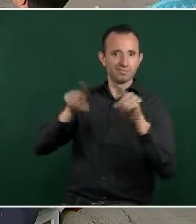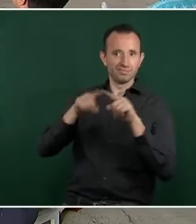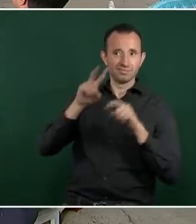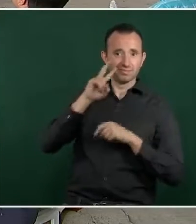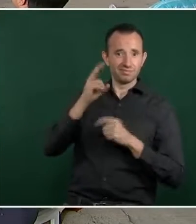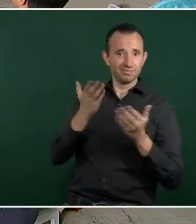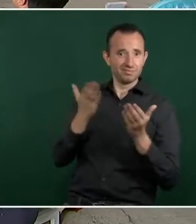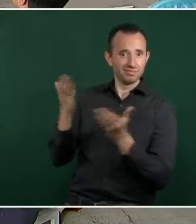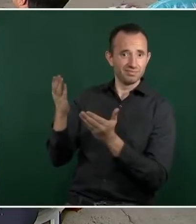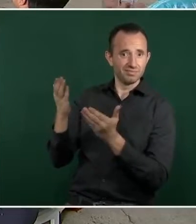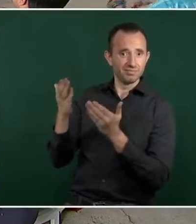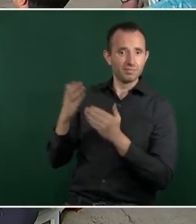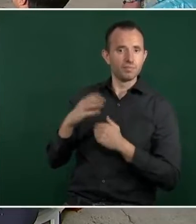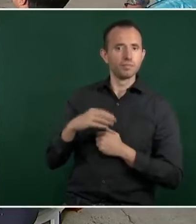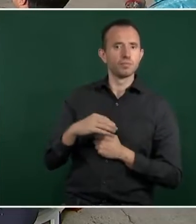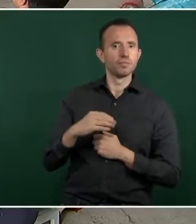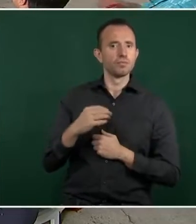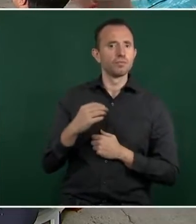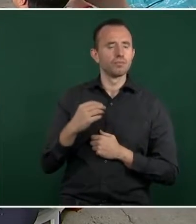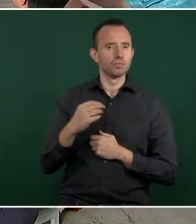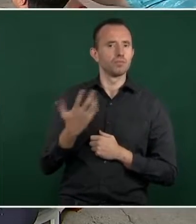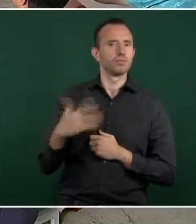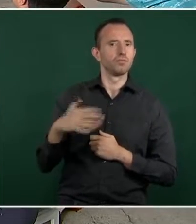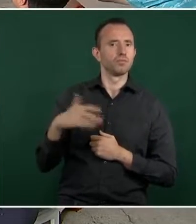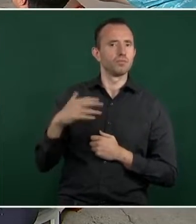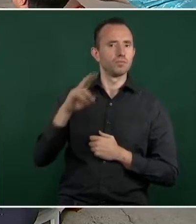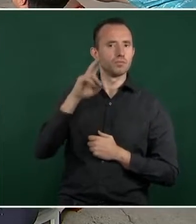Pero lo de los